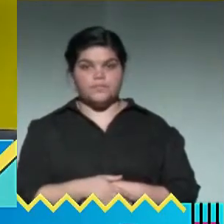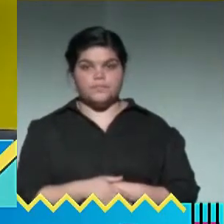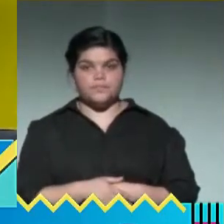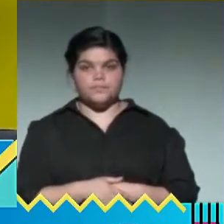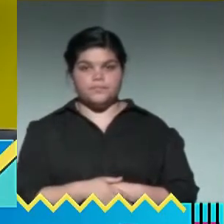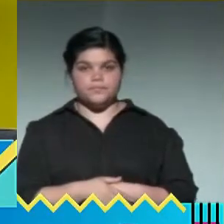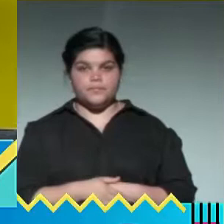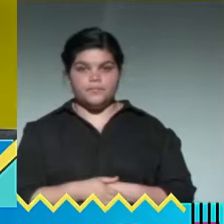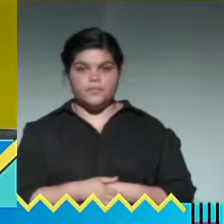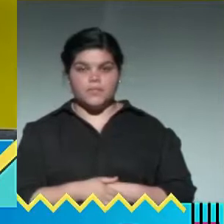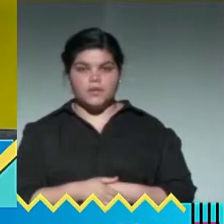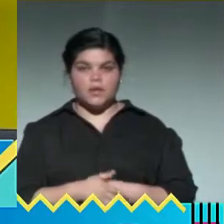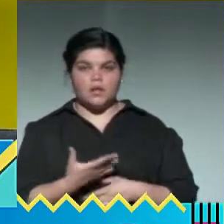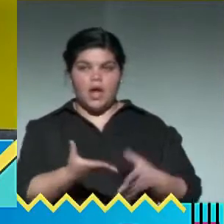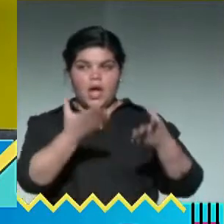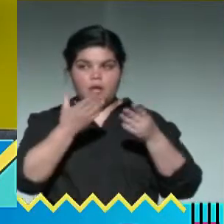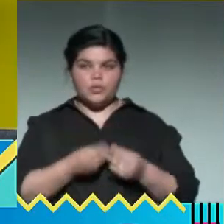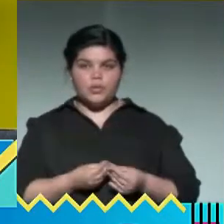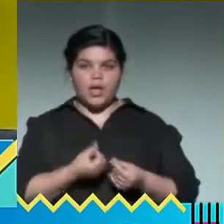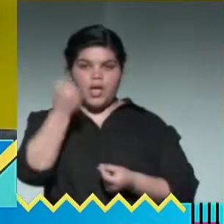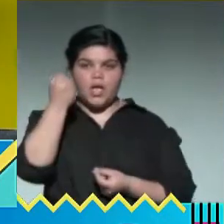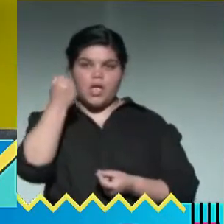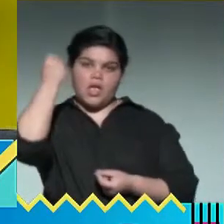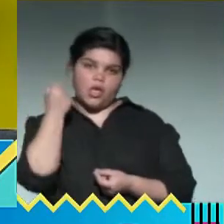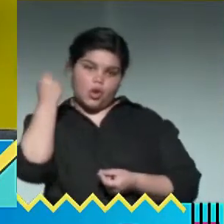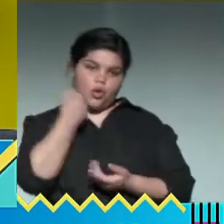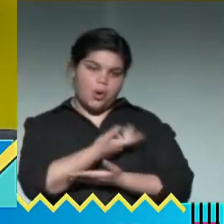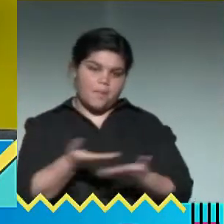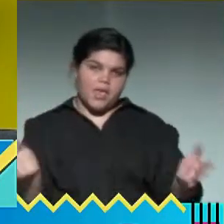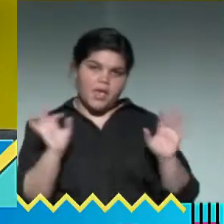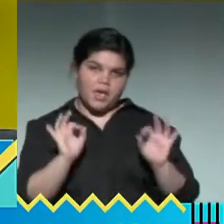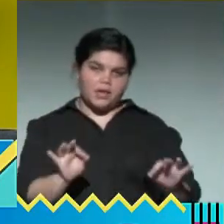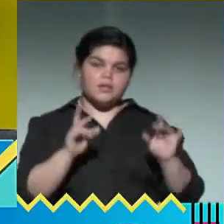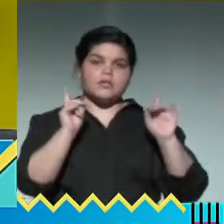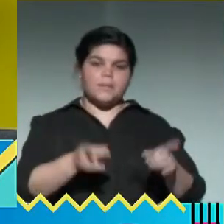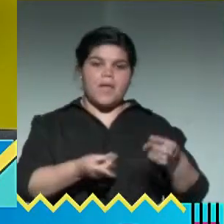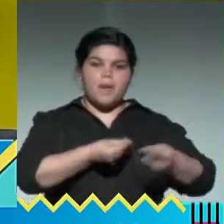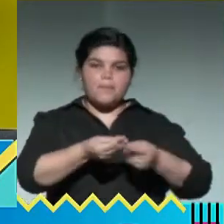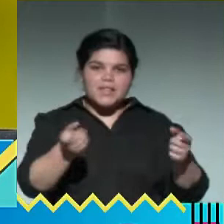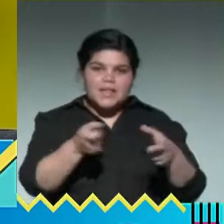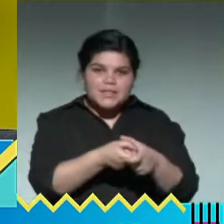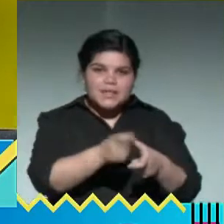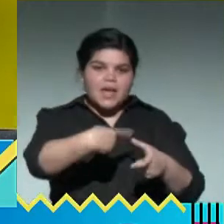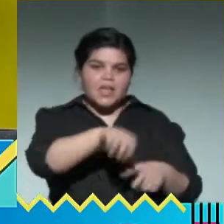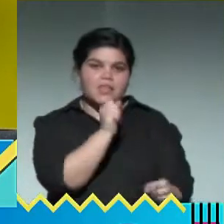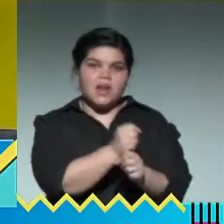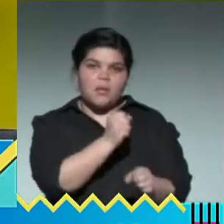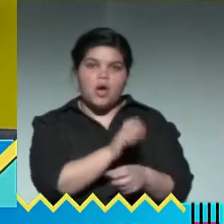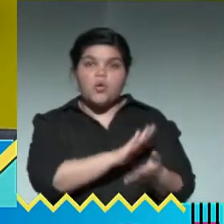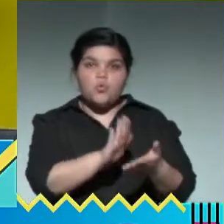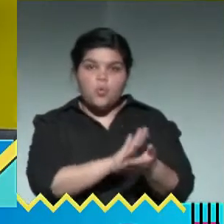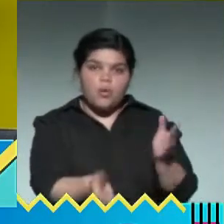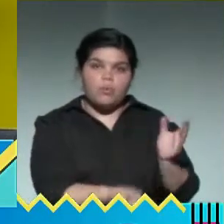efecto positivo sobre la economía en general, sobre el empleo. Las pymes son grandes generadoras de empleo. Entonces, me parece que